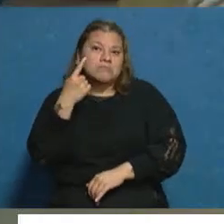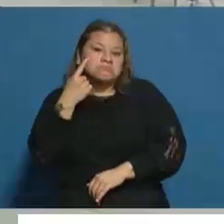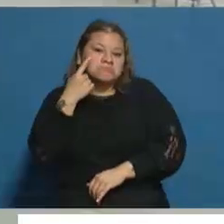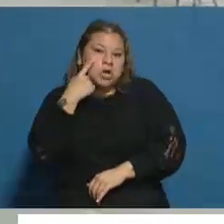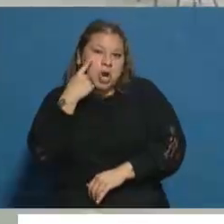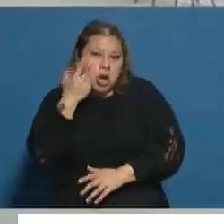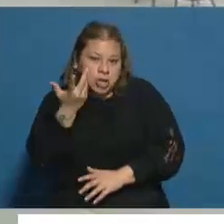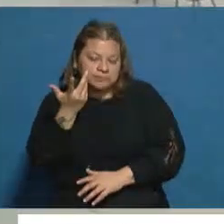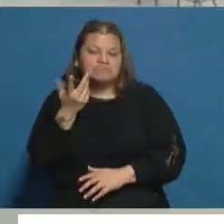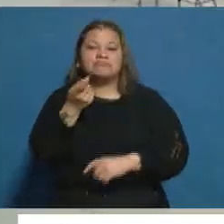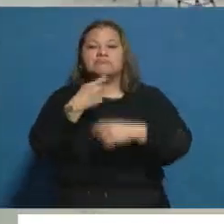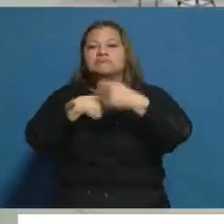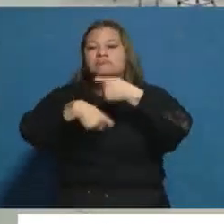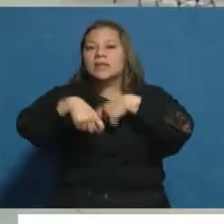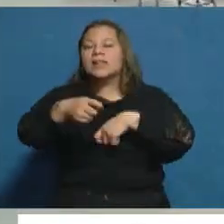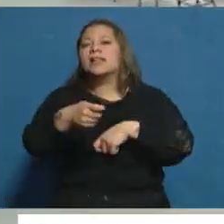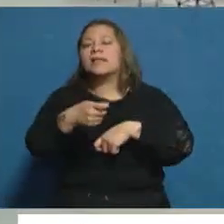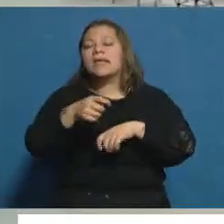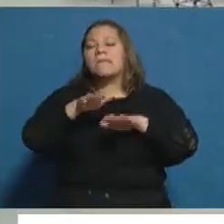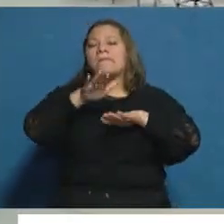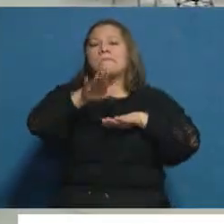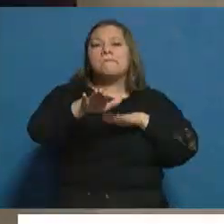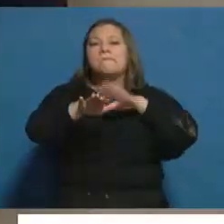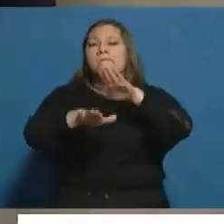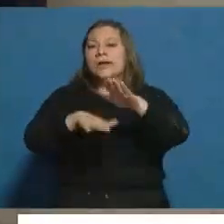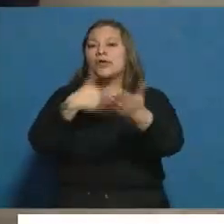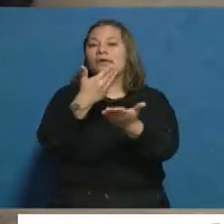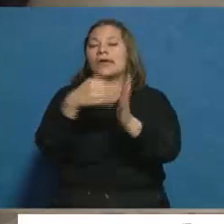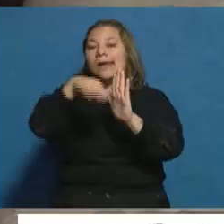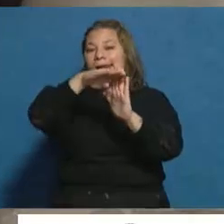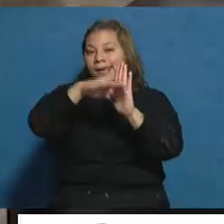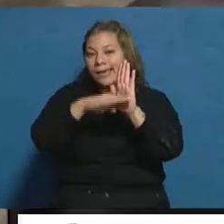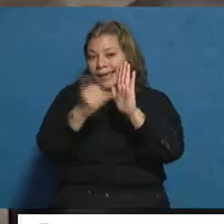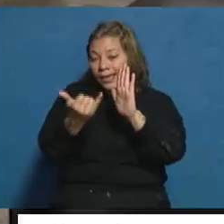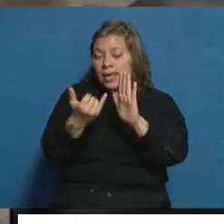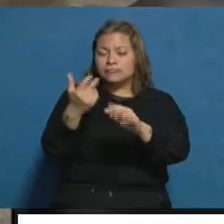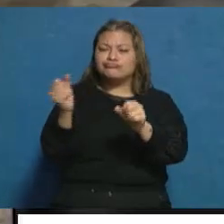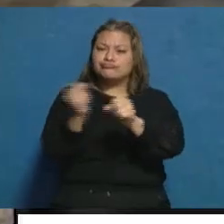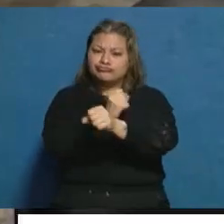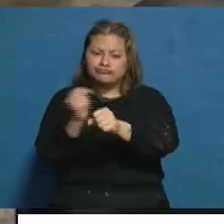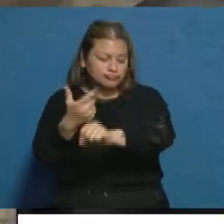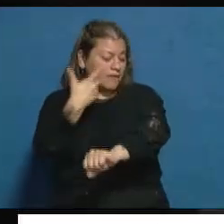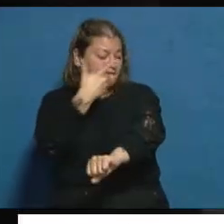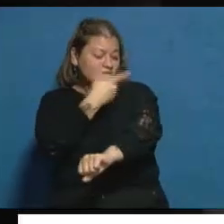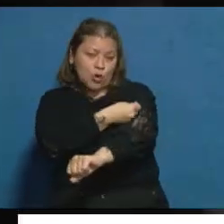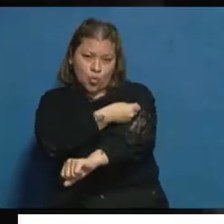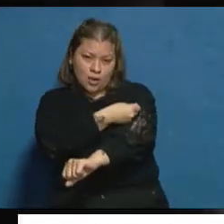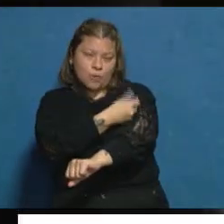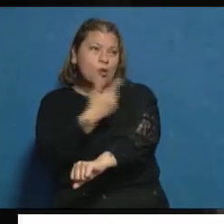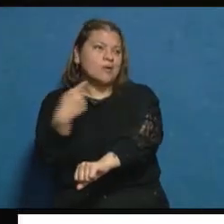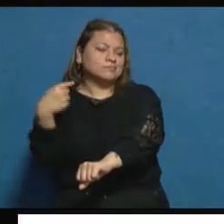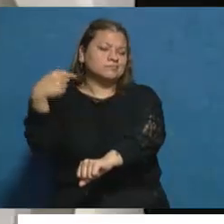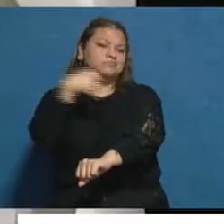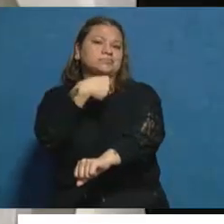evento. El trámite prevé una serie de pasos y requisitos. Si se confirma que la vacuna ha provocado en el vacunado un daño,